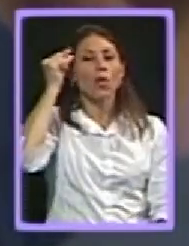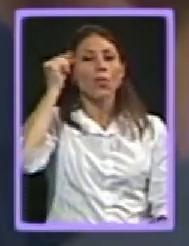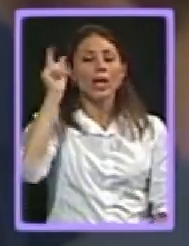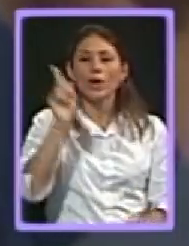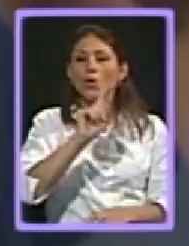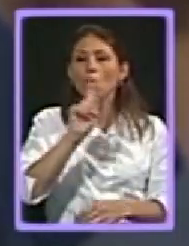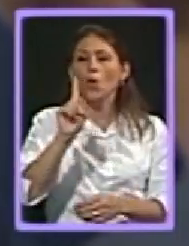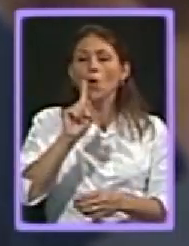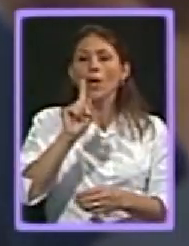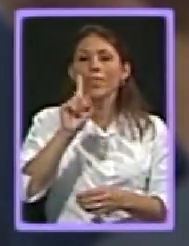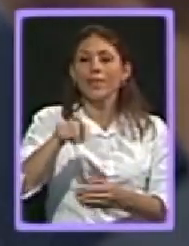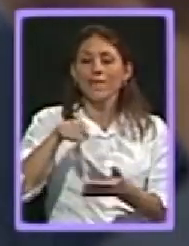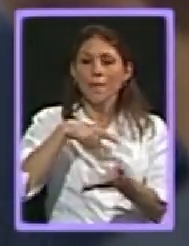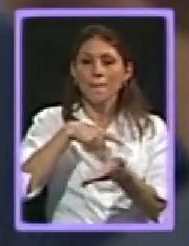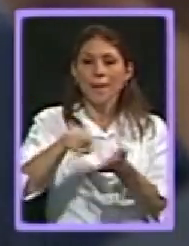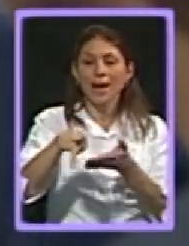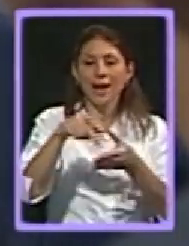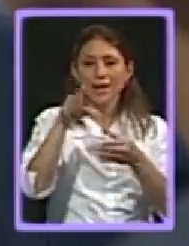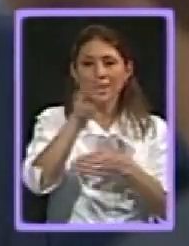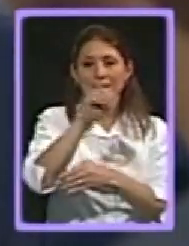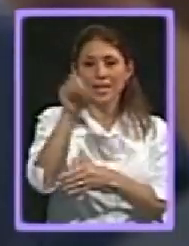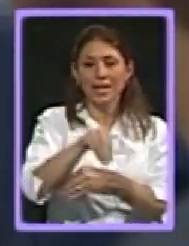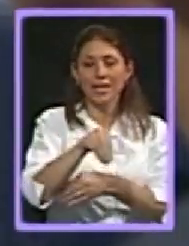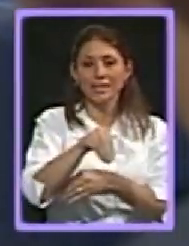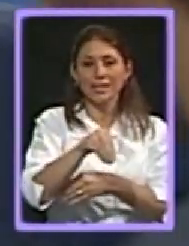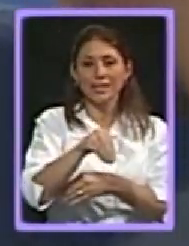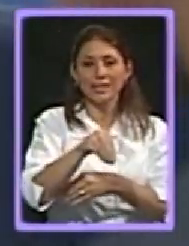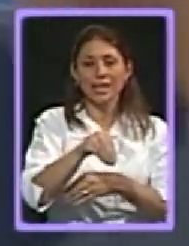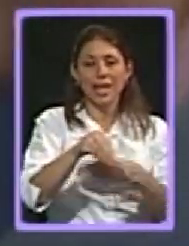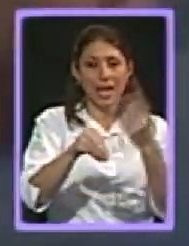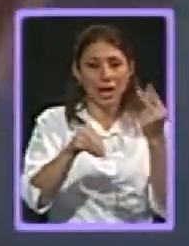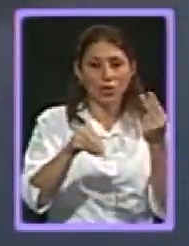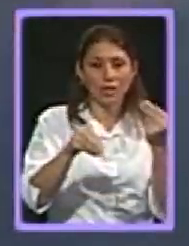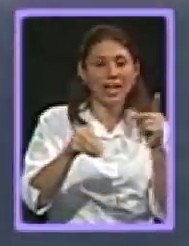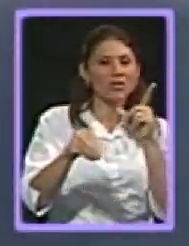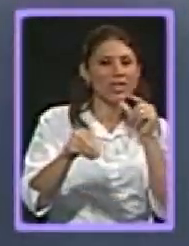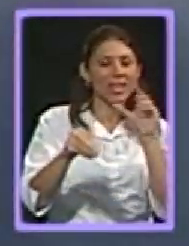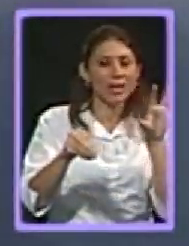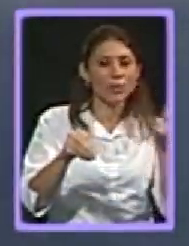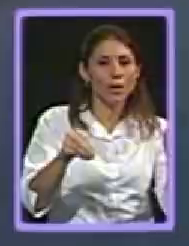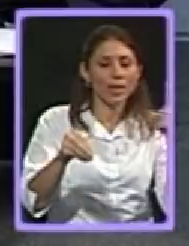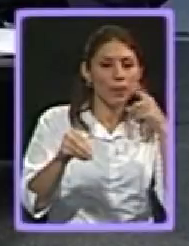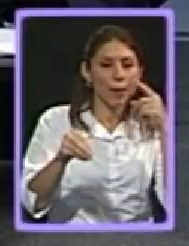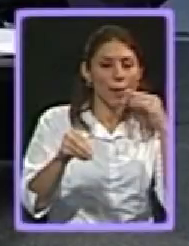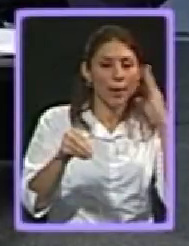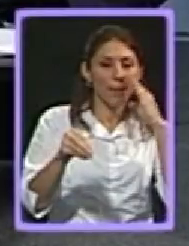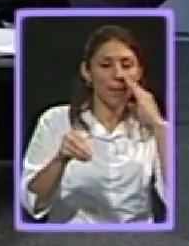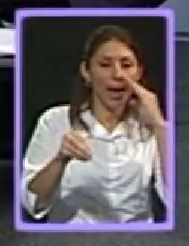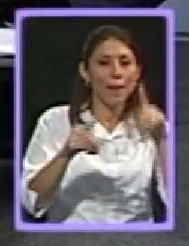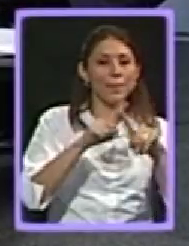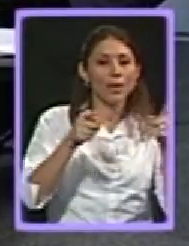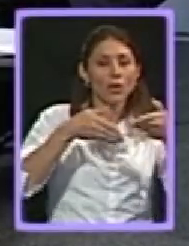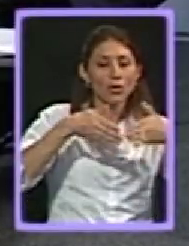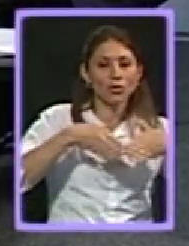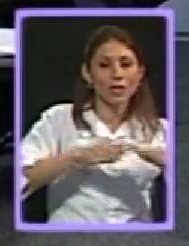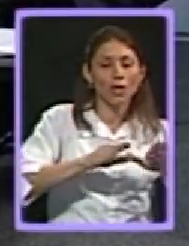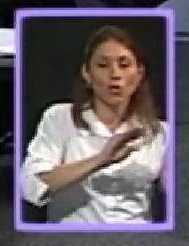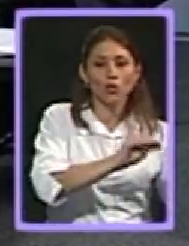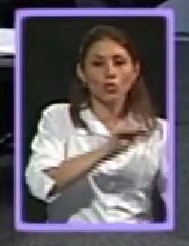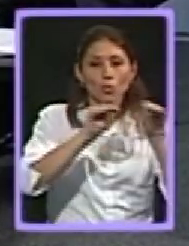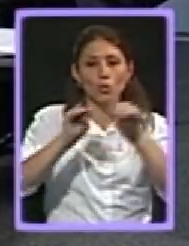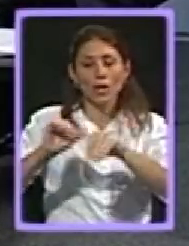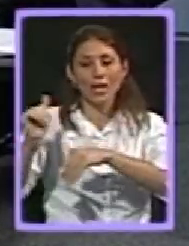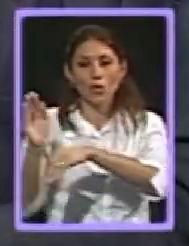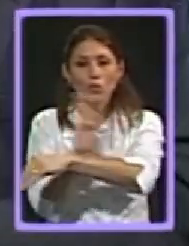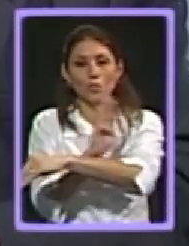intereses sobre los dineros que de alguna manera son de papá y mamá, pero que los hijos los pusieron para allá. Por supuesto, exactamente, don